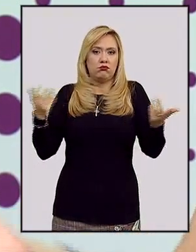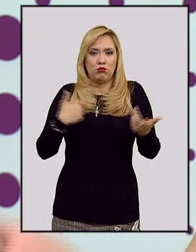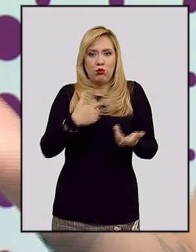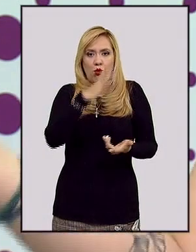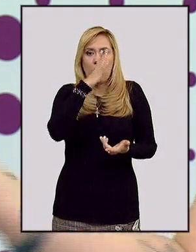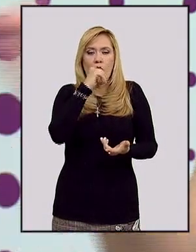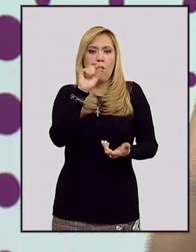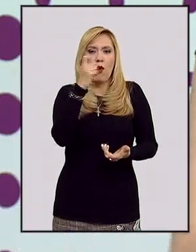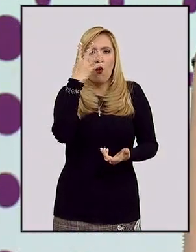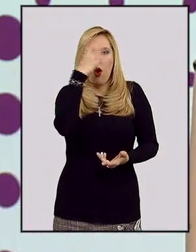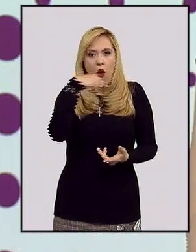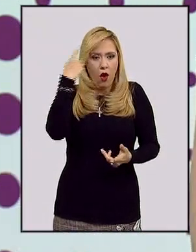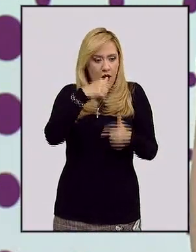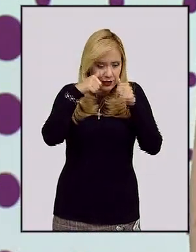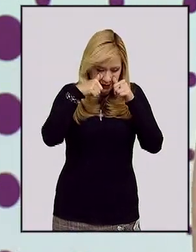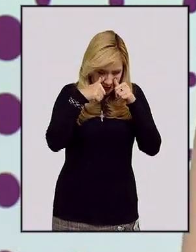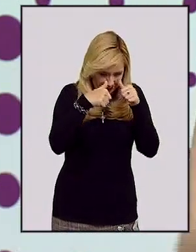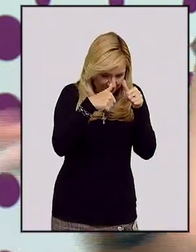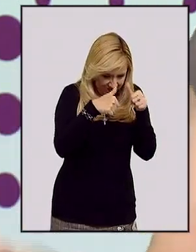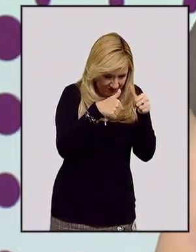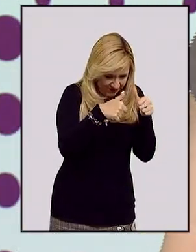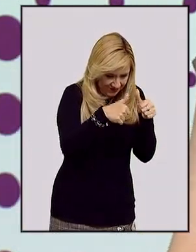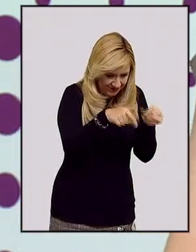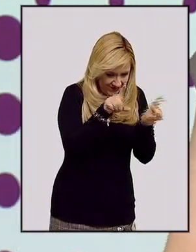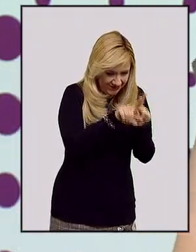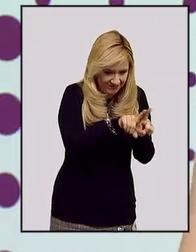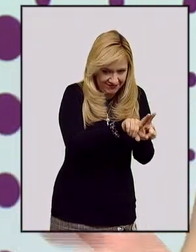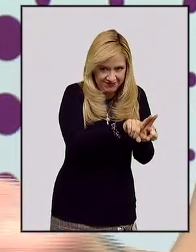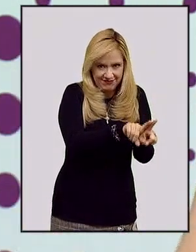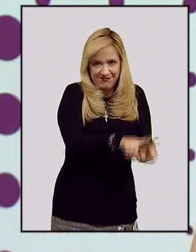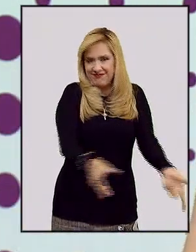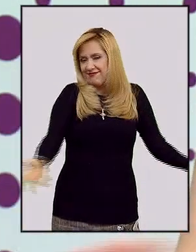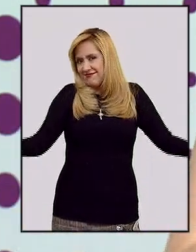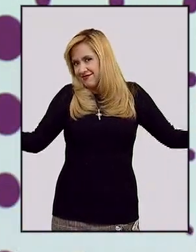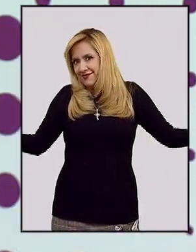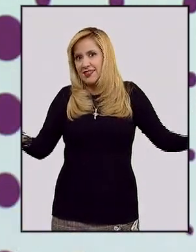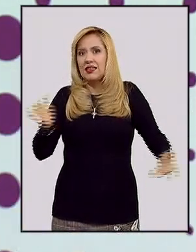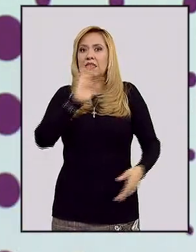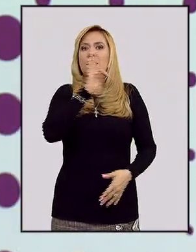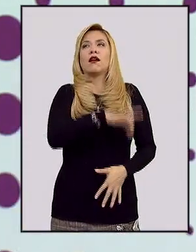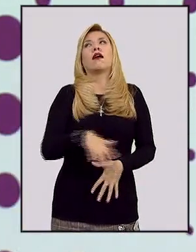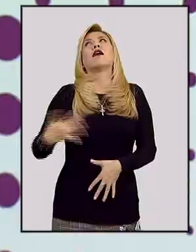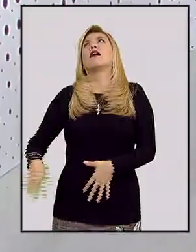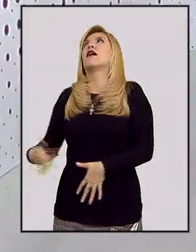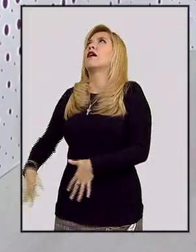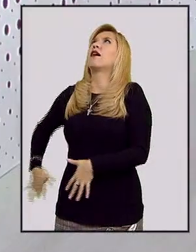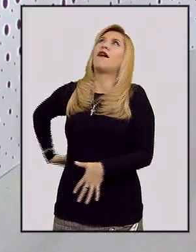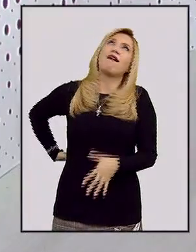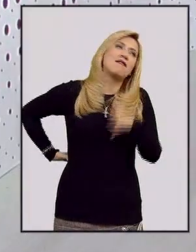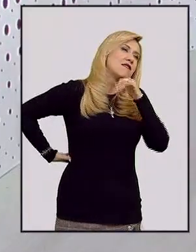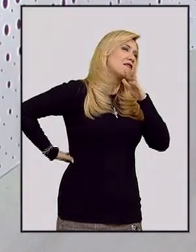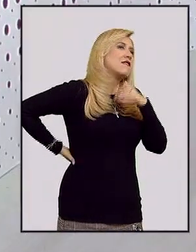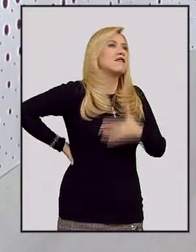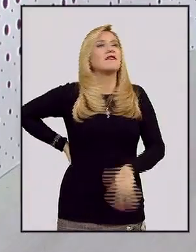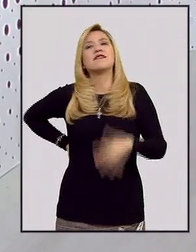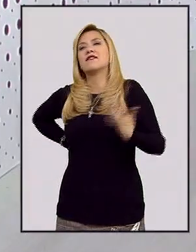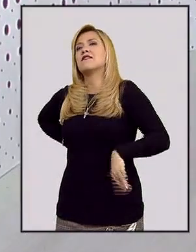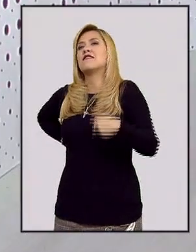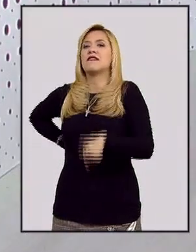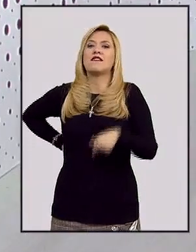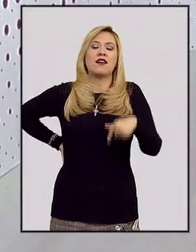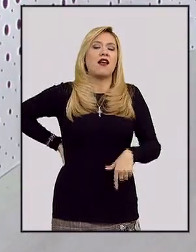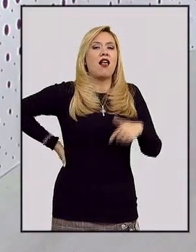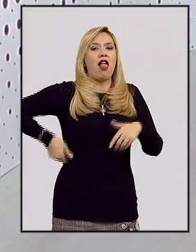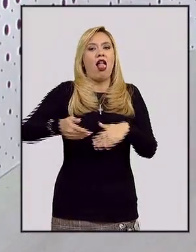estar 24 horas que puede durar un trabajo de parto o más con su paciente, ¿no? Exacto, y justo